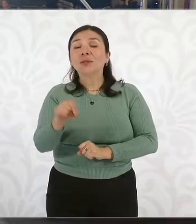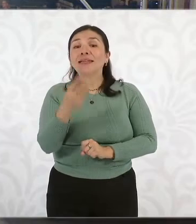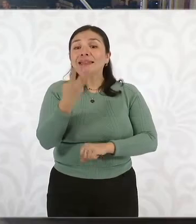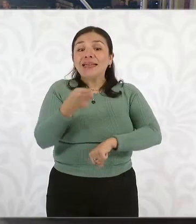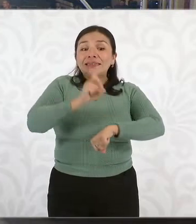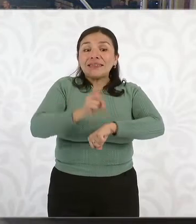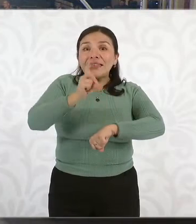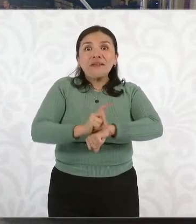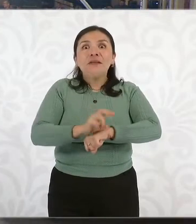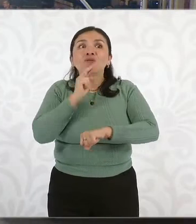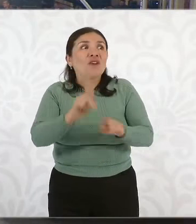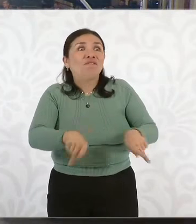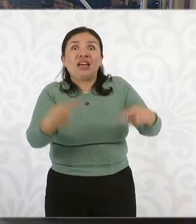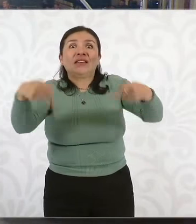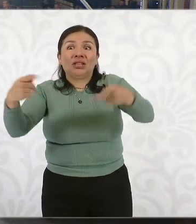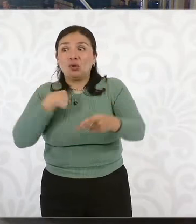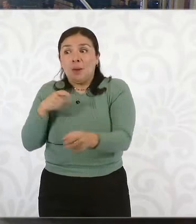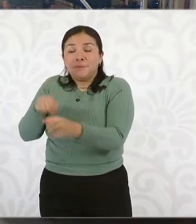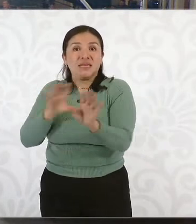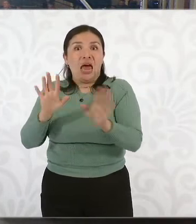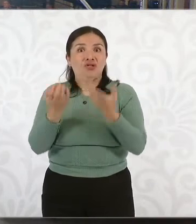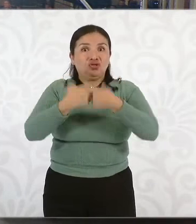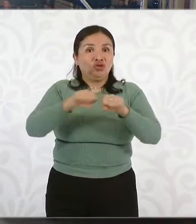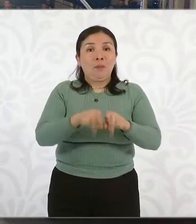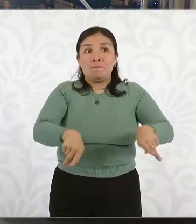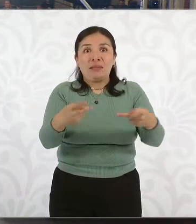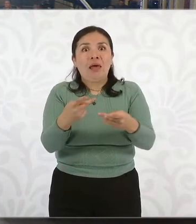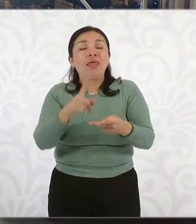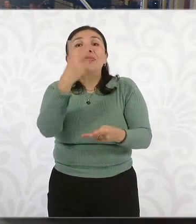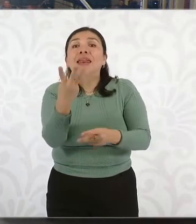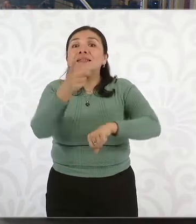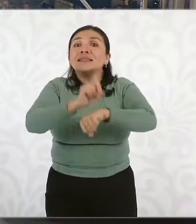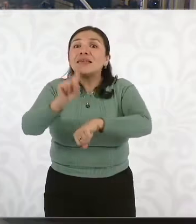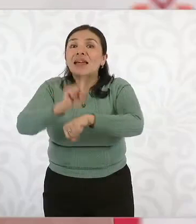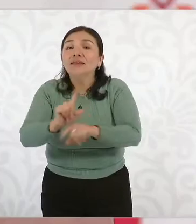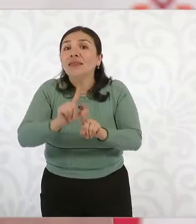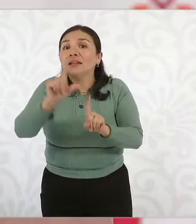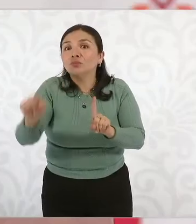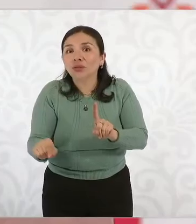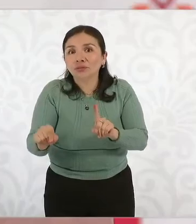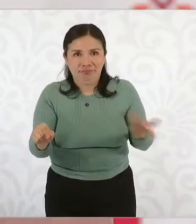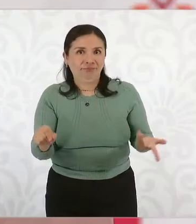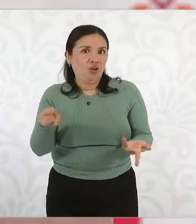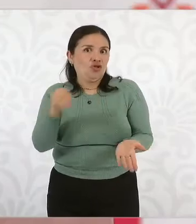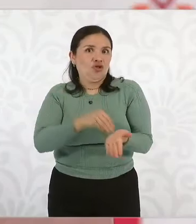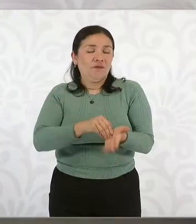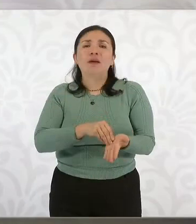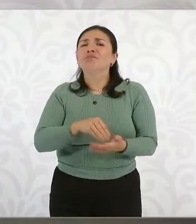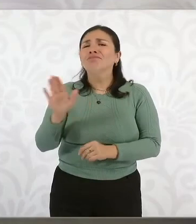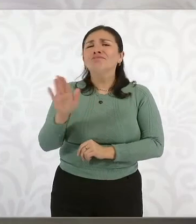dueño y pues sí era el socio, ¿no?, mayoritario de esta empresa. No, pero se reivindicaban como algo único. Si en diciembre